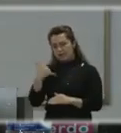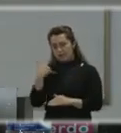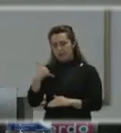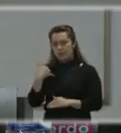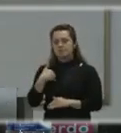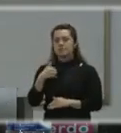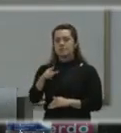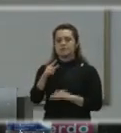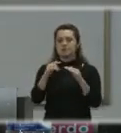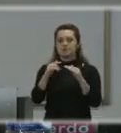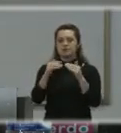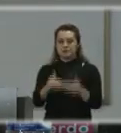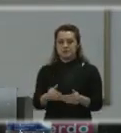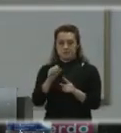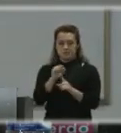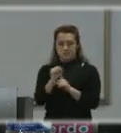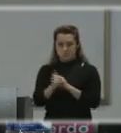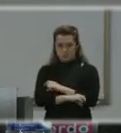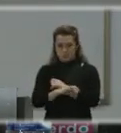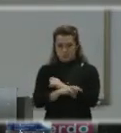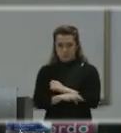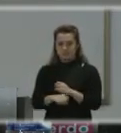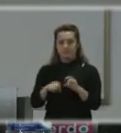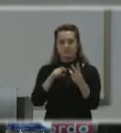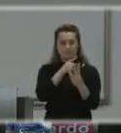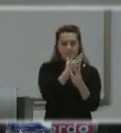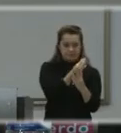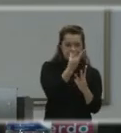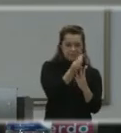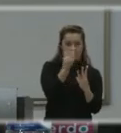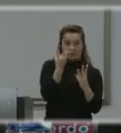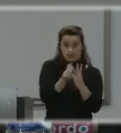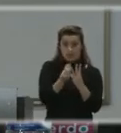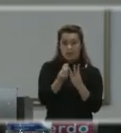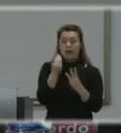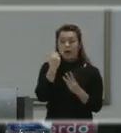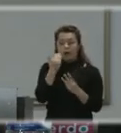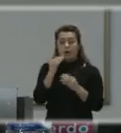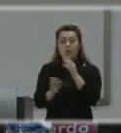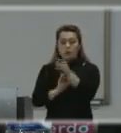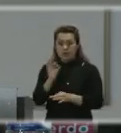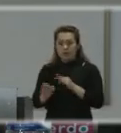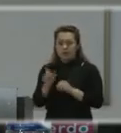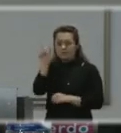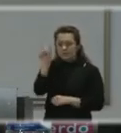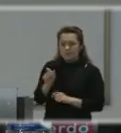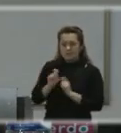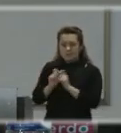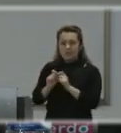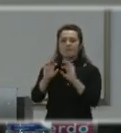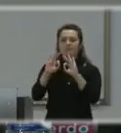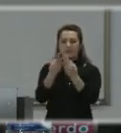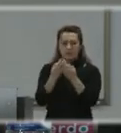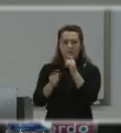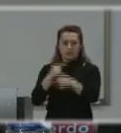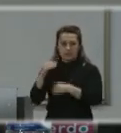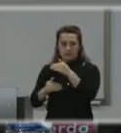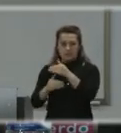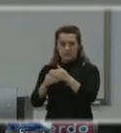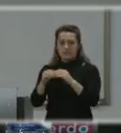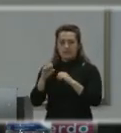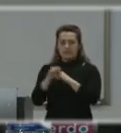Esos fueron los dos primeros grupos. Luego el grupo 3 es familiares o cuidadores de mujeres con discapacidad intelectual y familiares o cuidadores de mujeres con